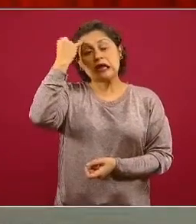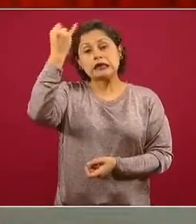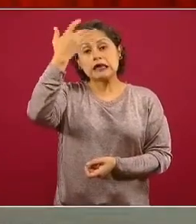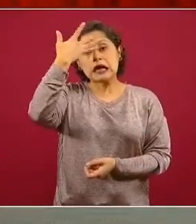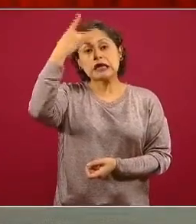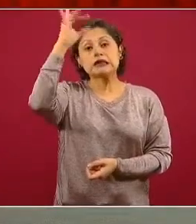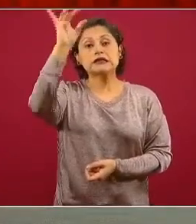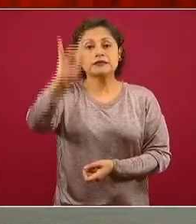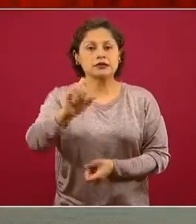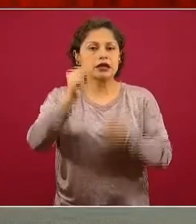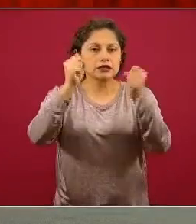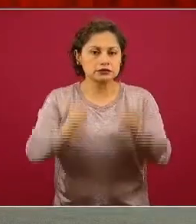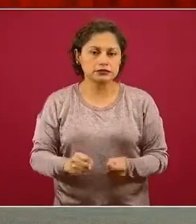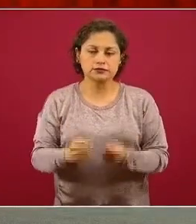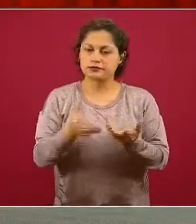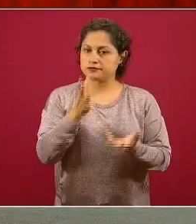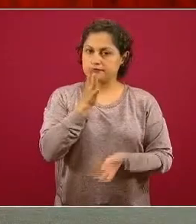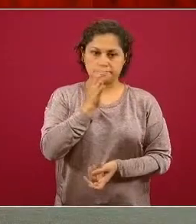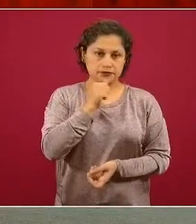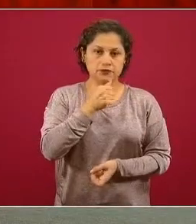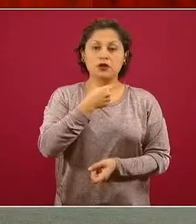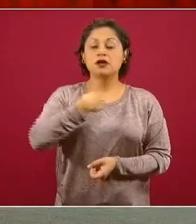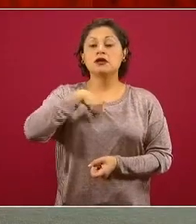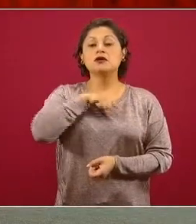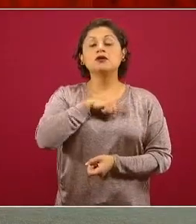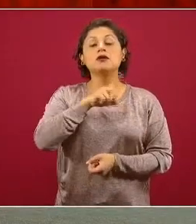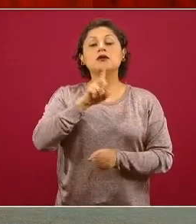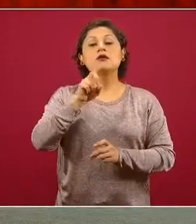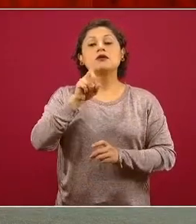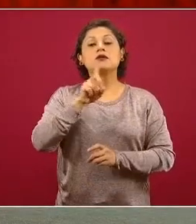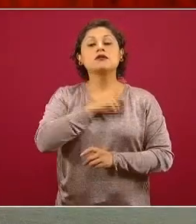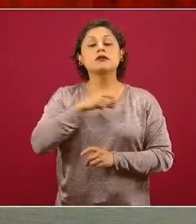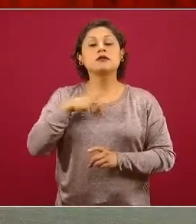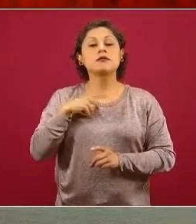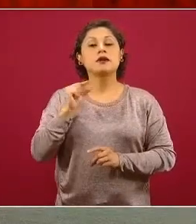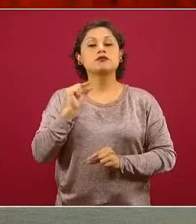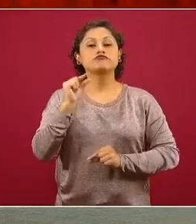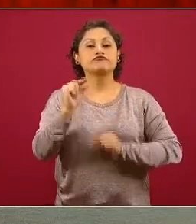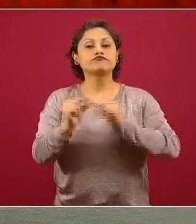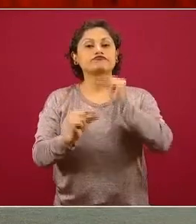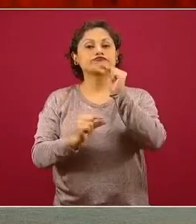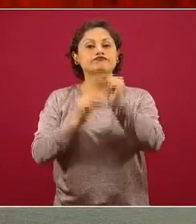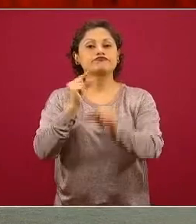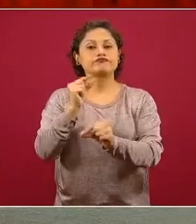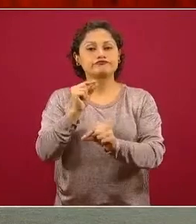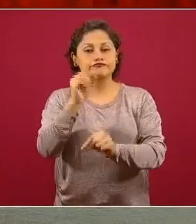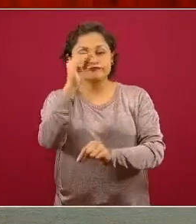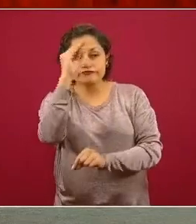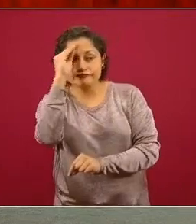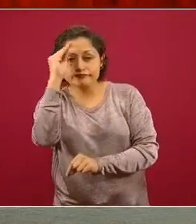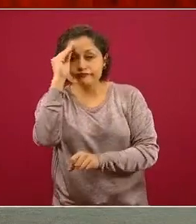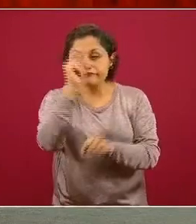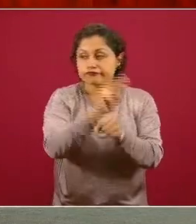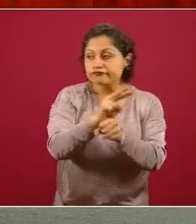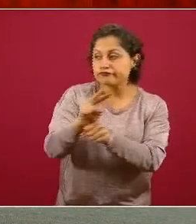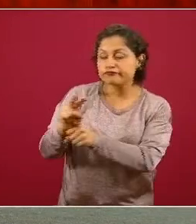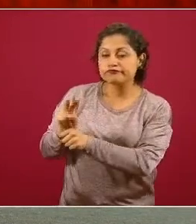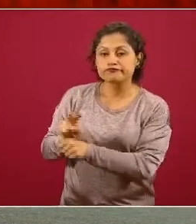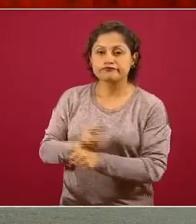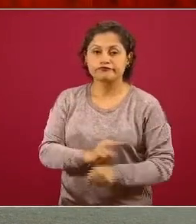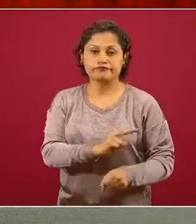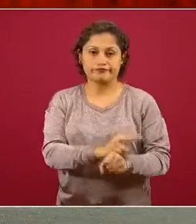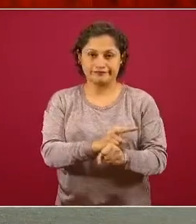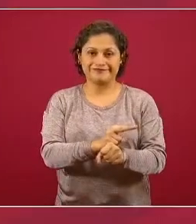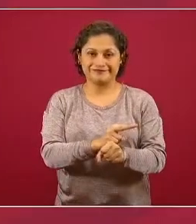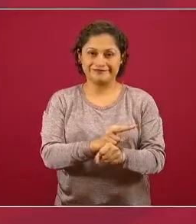no anticiparnos, porque todo depende de un fenómeno humano general, un fenómeno social, donde